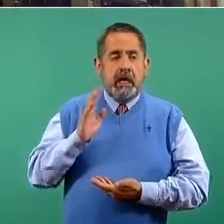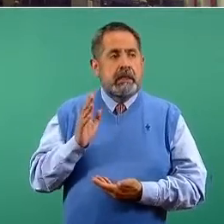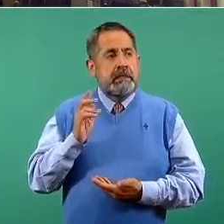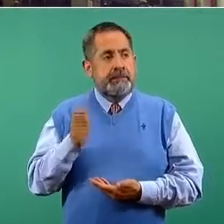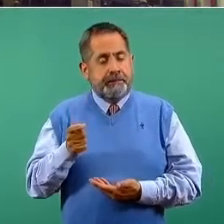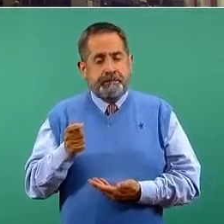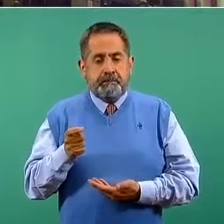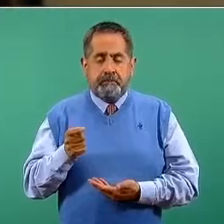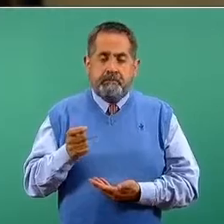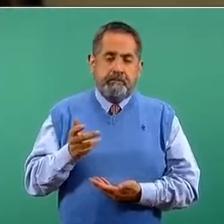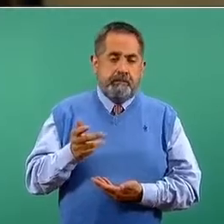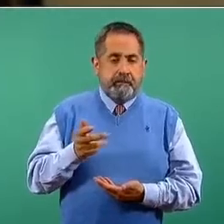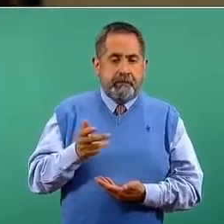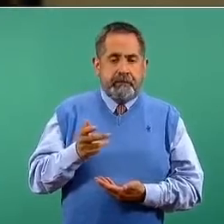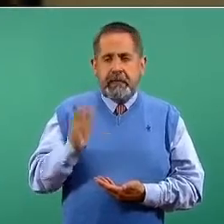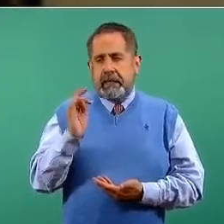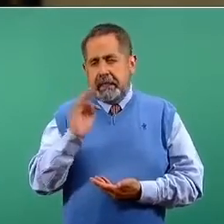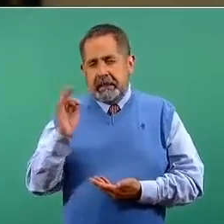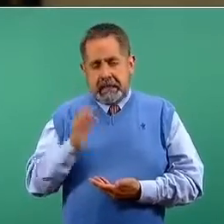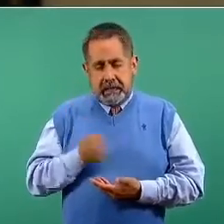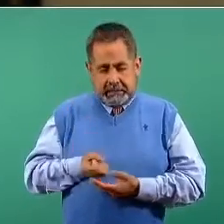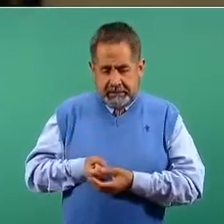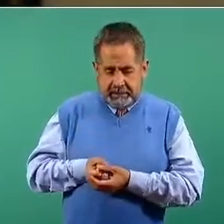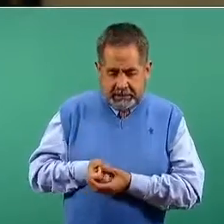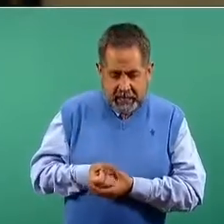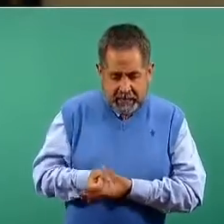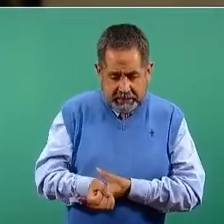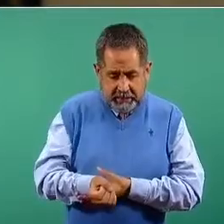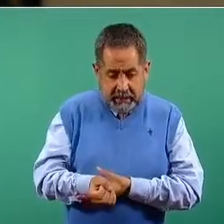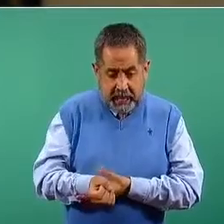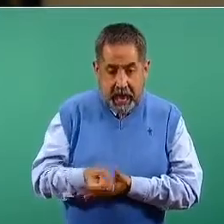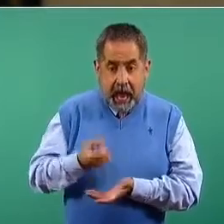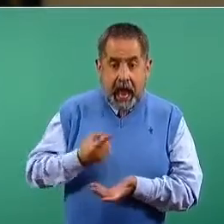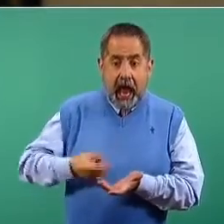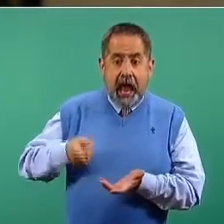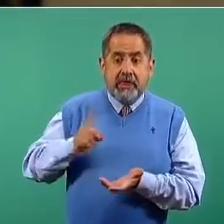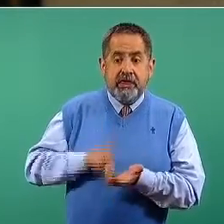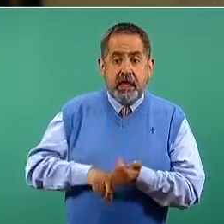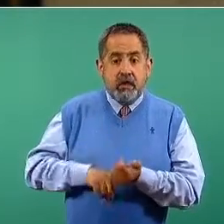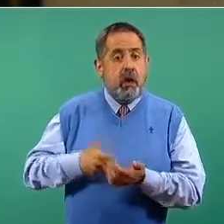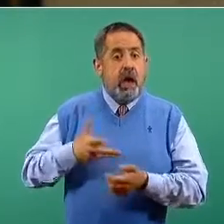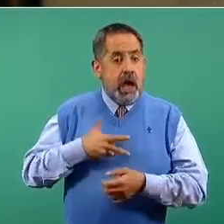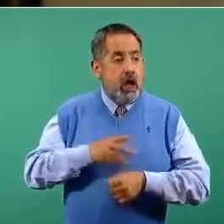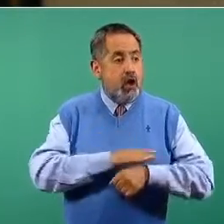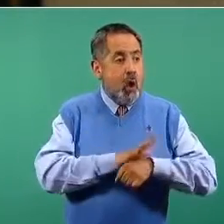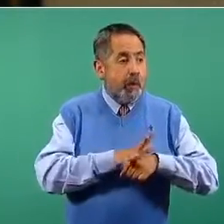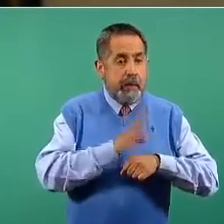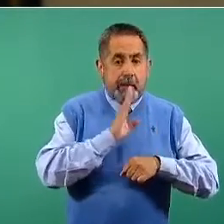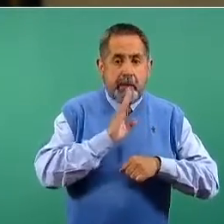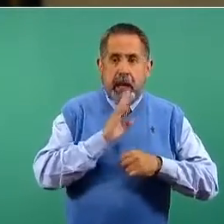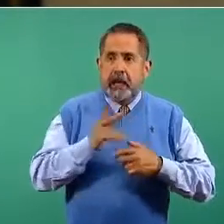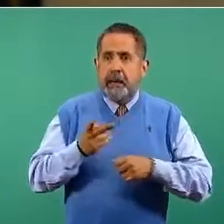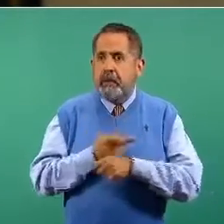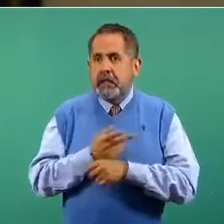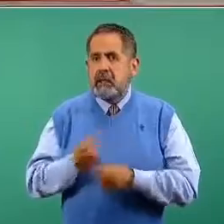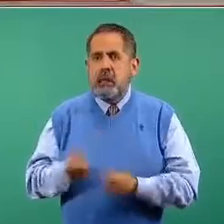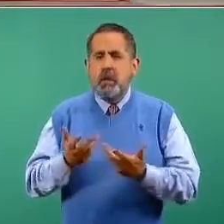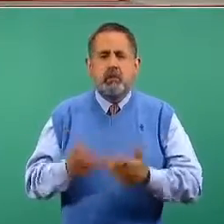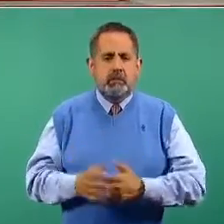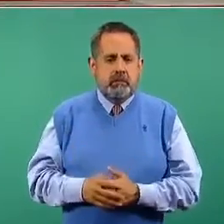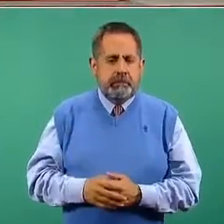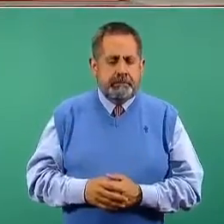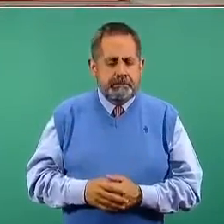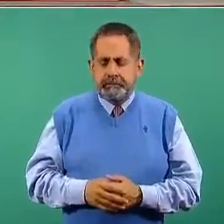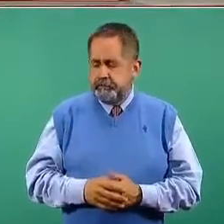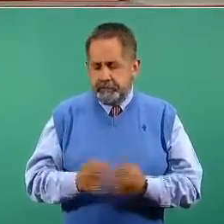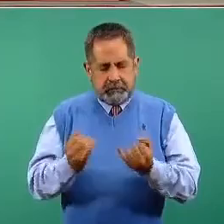hayan en ese momento de dar a luz tenido el contagio, ¿cómo vamos en ese porcentaje? Igualmente,